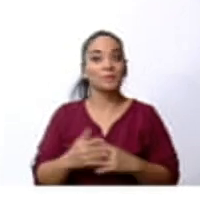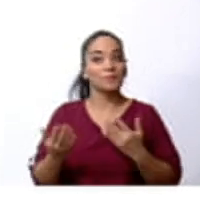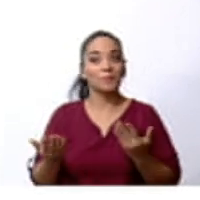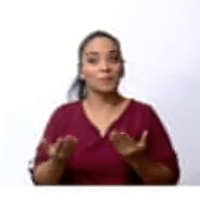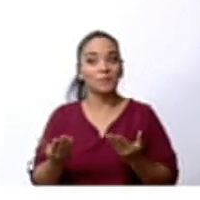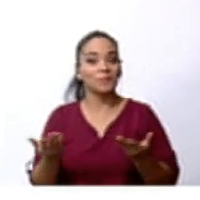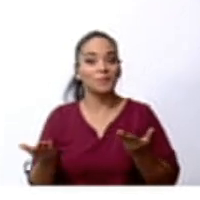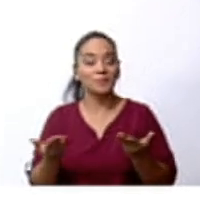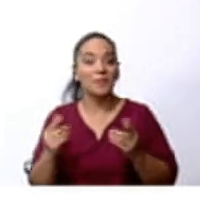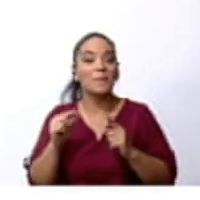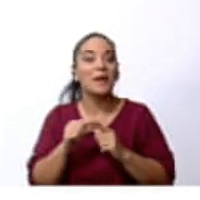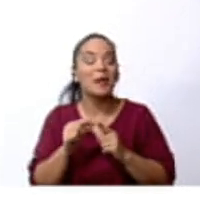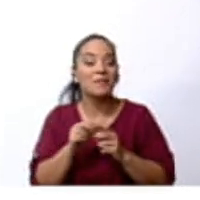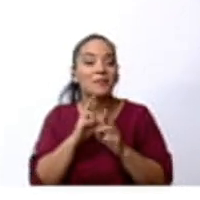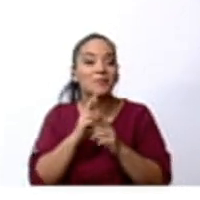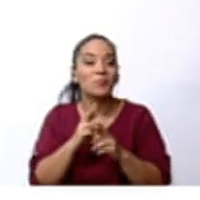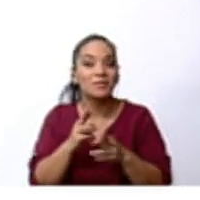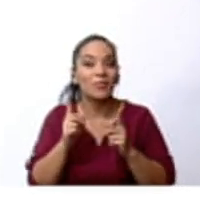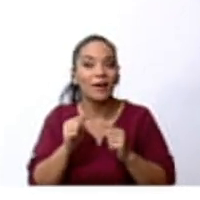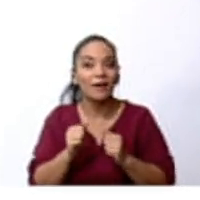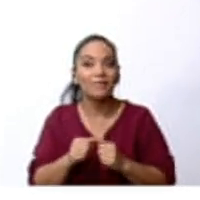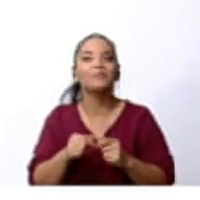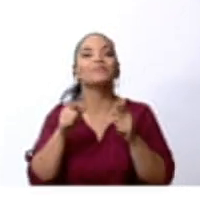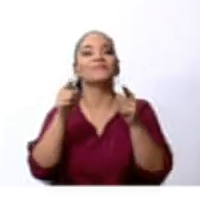Y esa palabra es